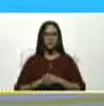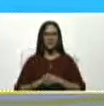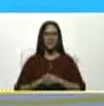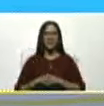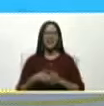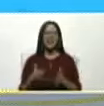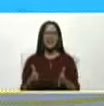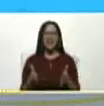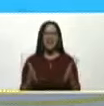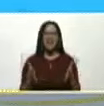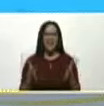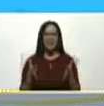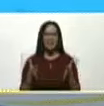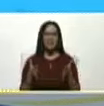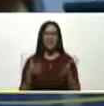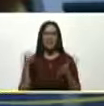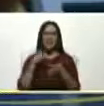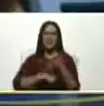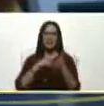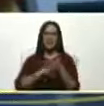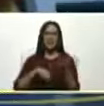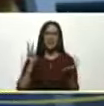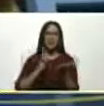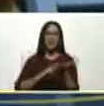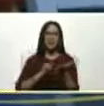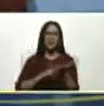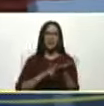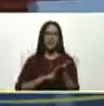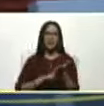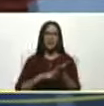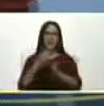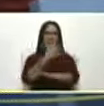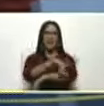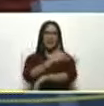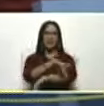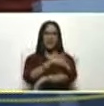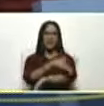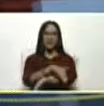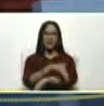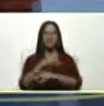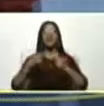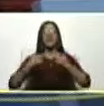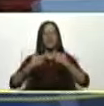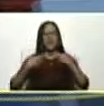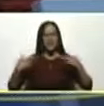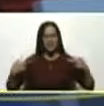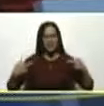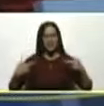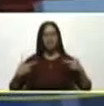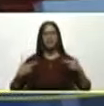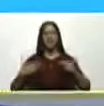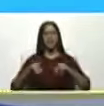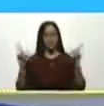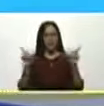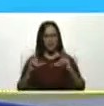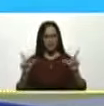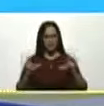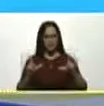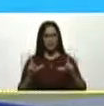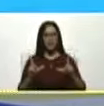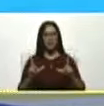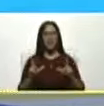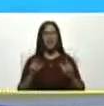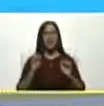Ganar la batalla de la verdad en las calles, en las redes, en los medios, en